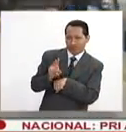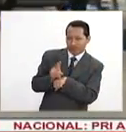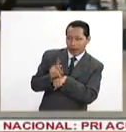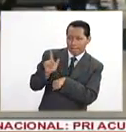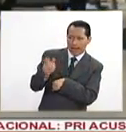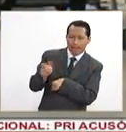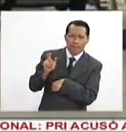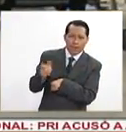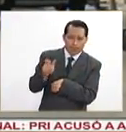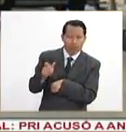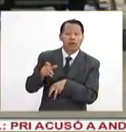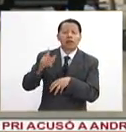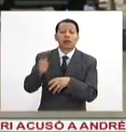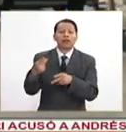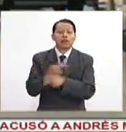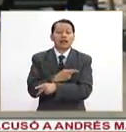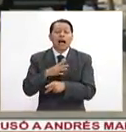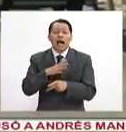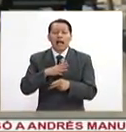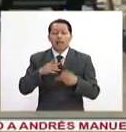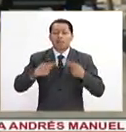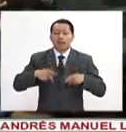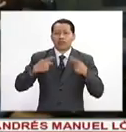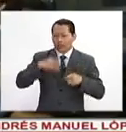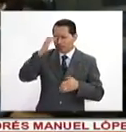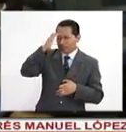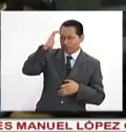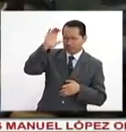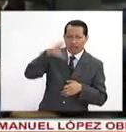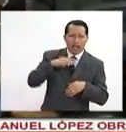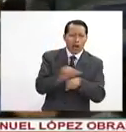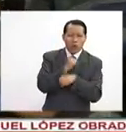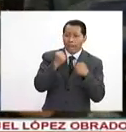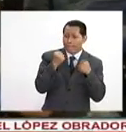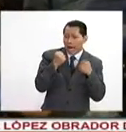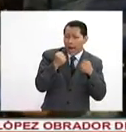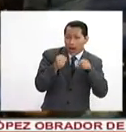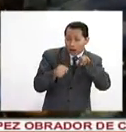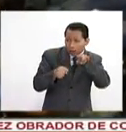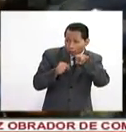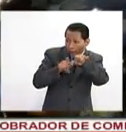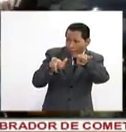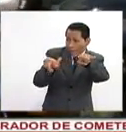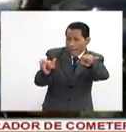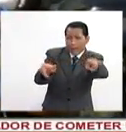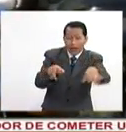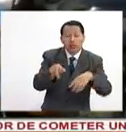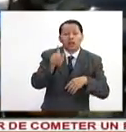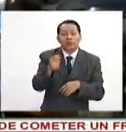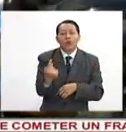Los disparos fueron perpetrados por sujetos desconocidos desde un auto en circulación. Uno de los elementos no